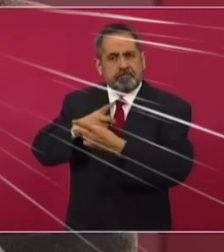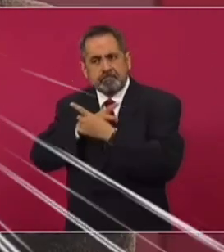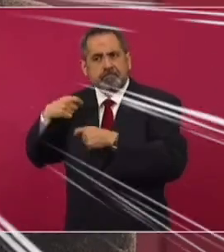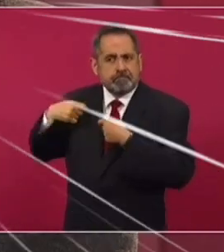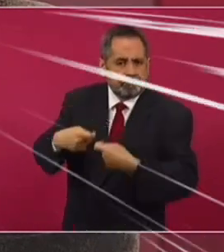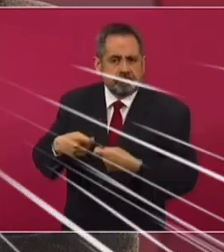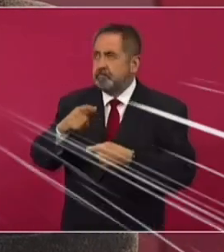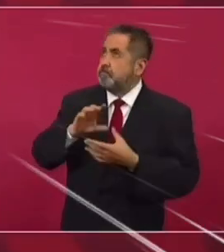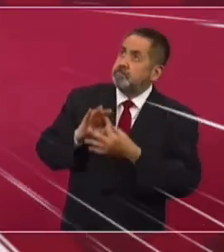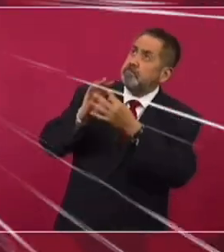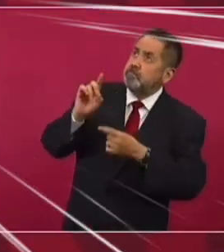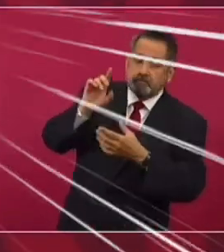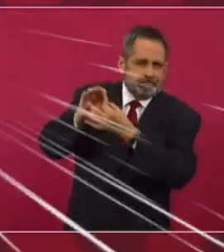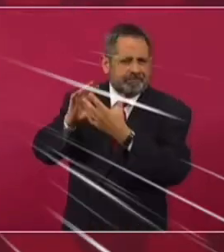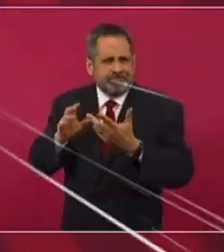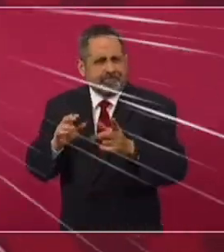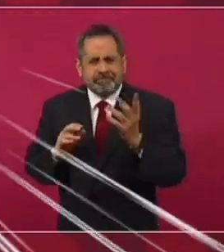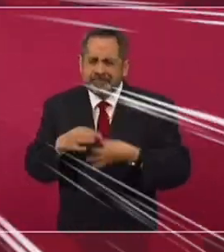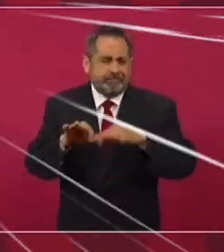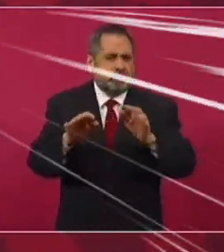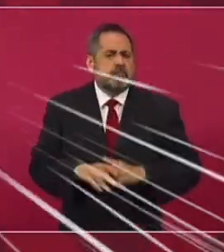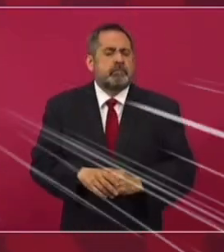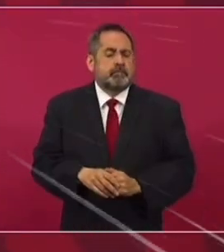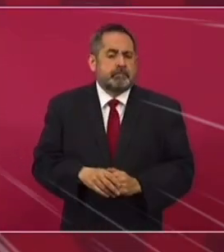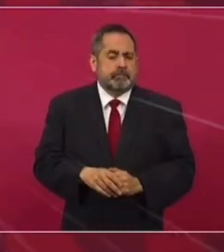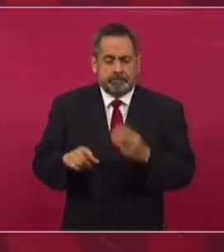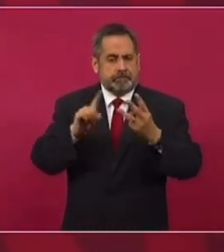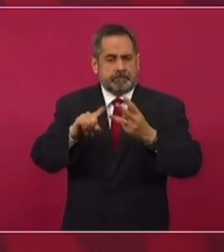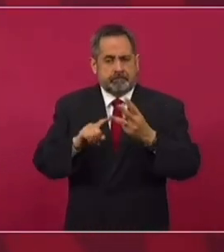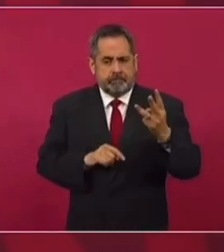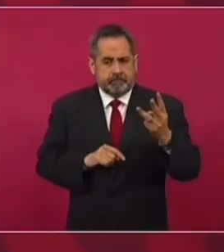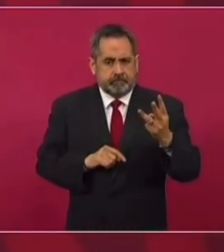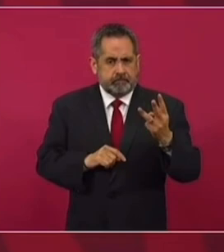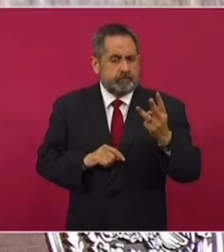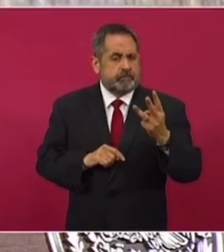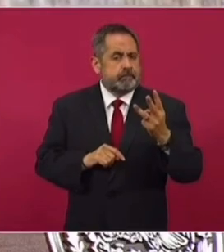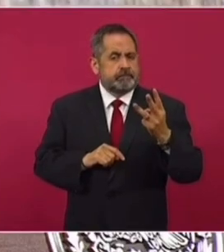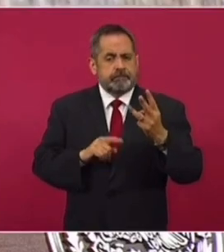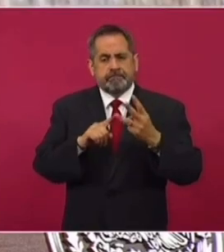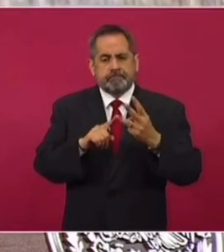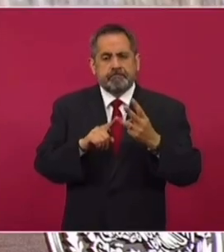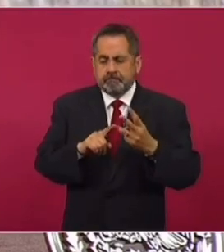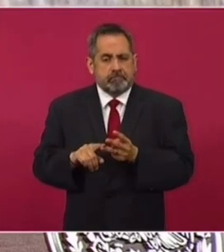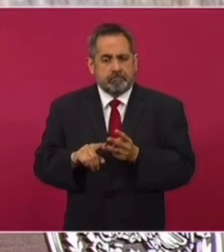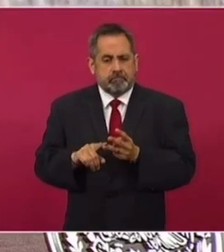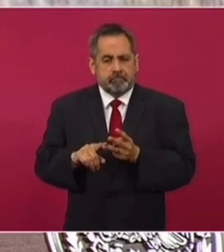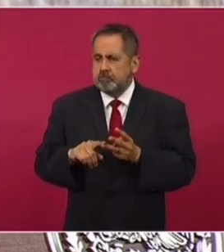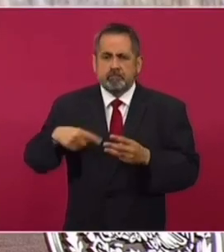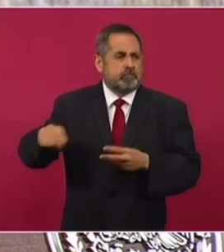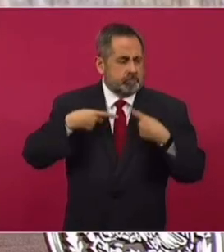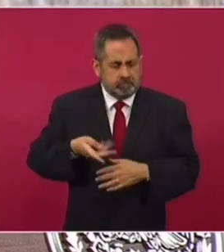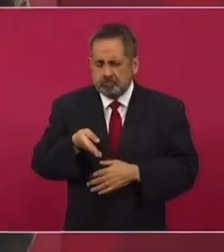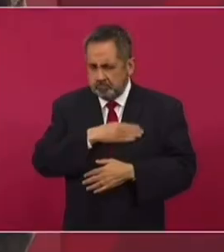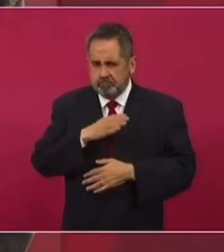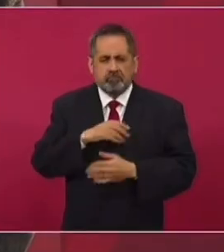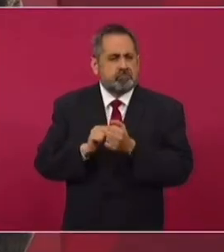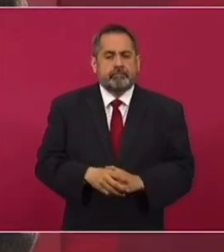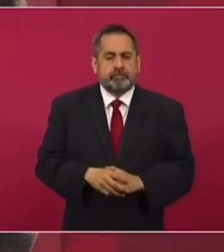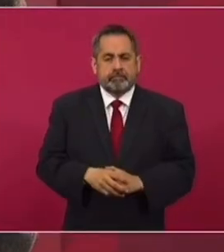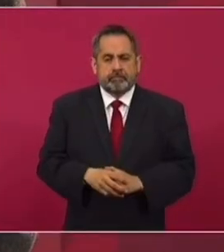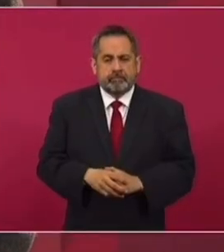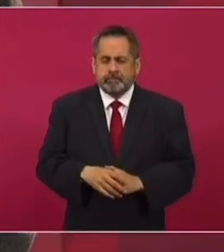morales, espirituales. Y lo tercero, que sigamos siendo buenos y